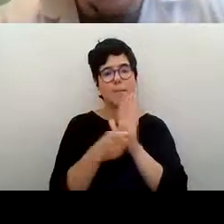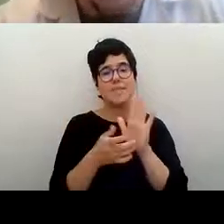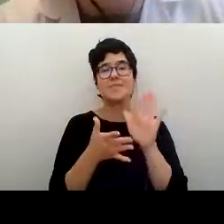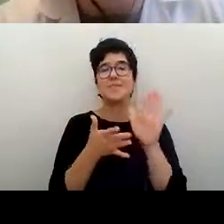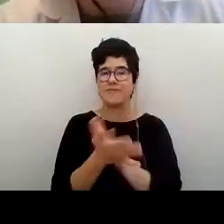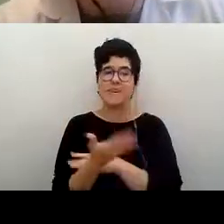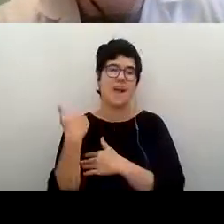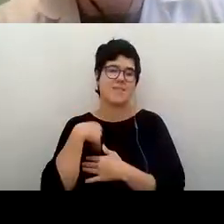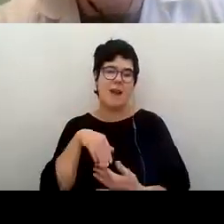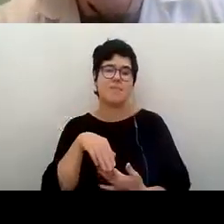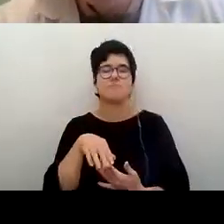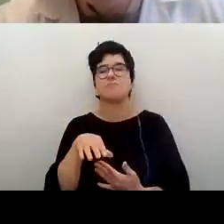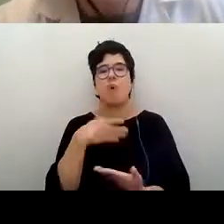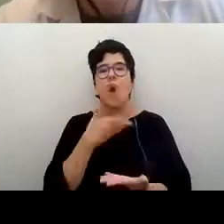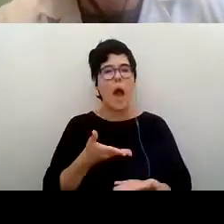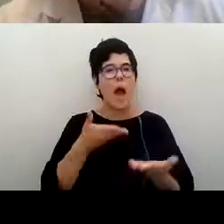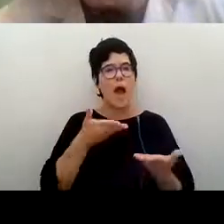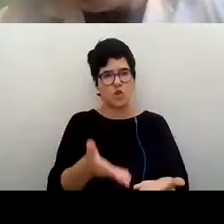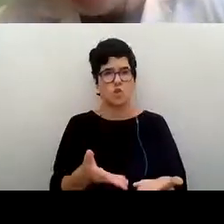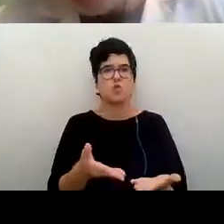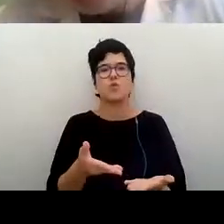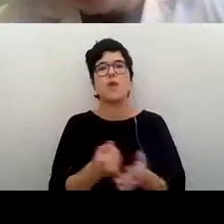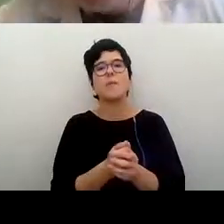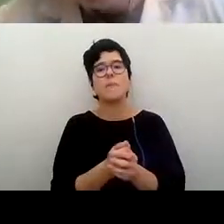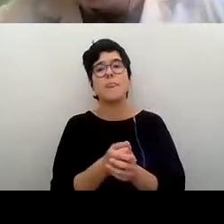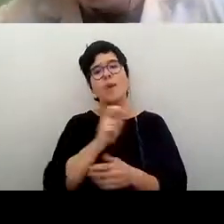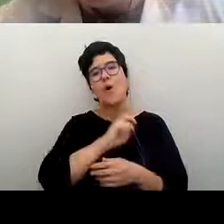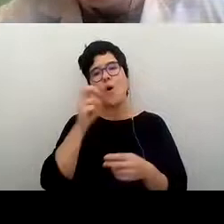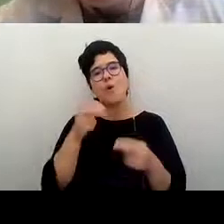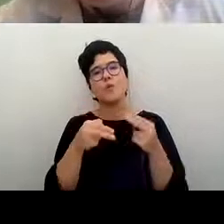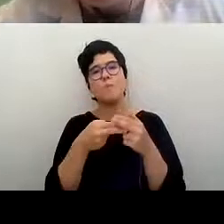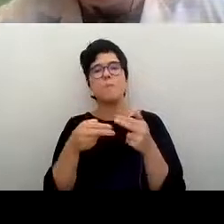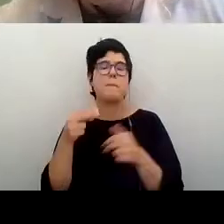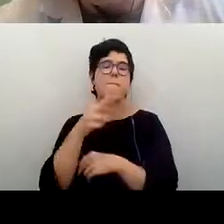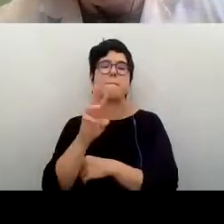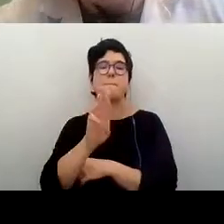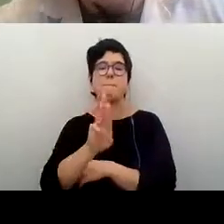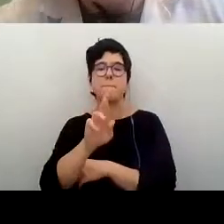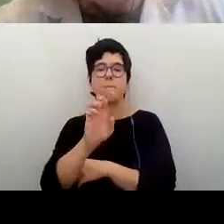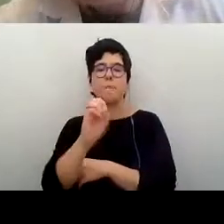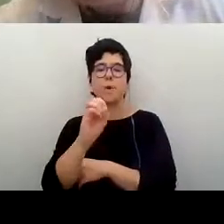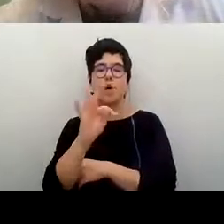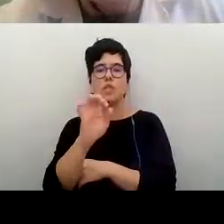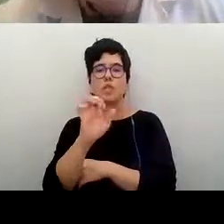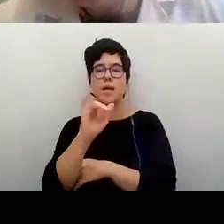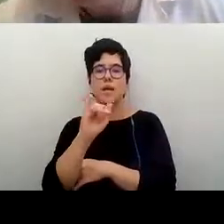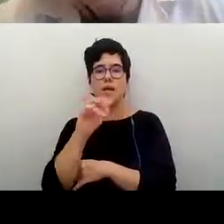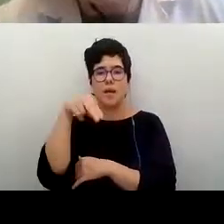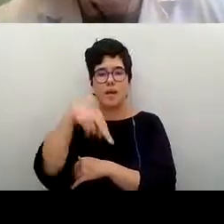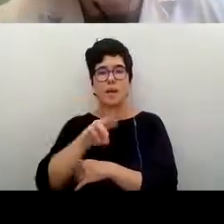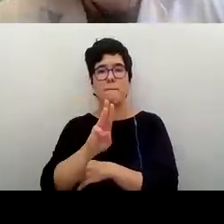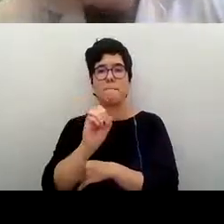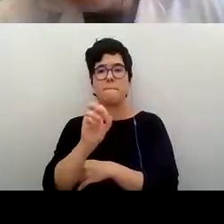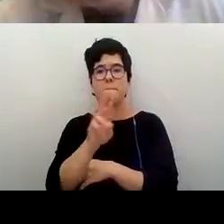habíamos comentado en algún otro webinar, y el Protein Power. Sería la manera más sencilla, más